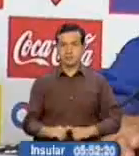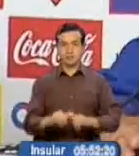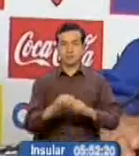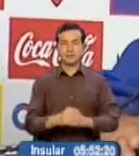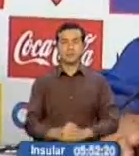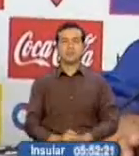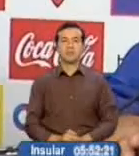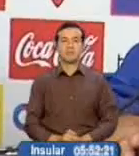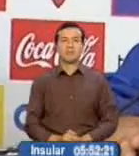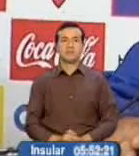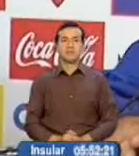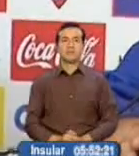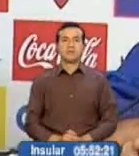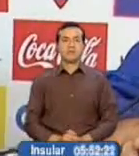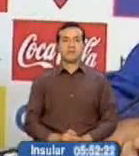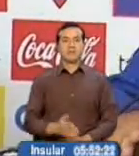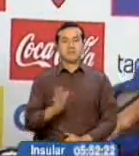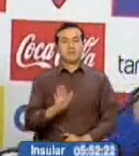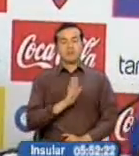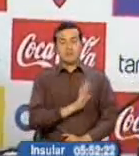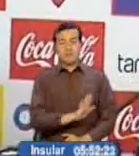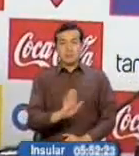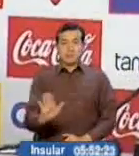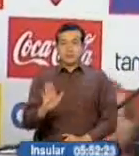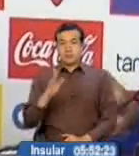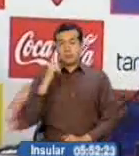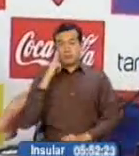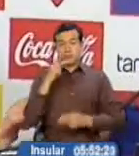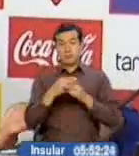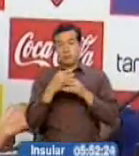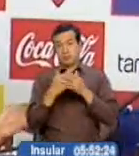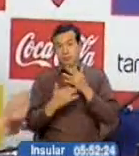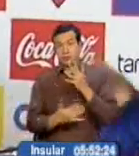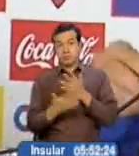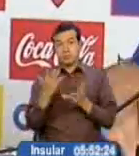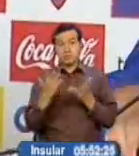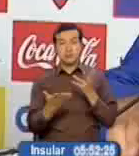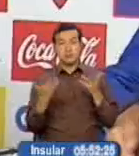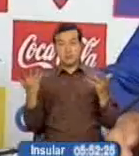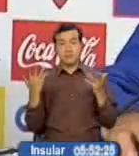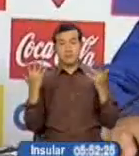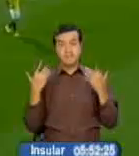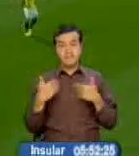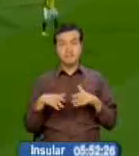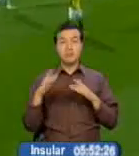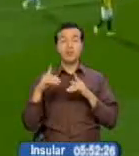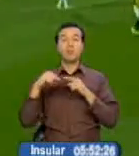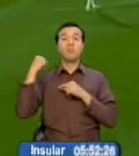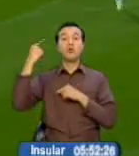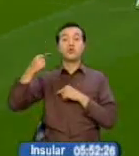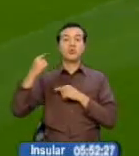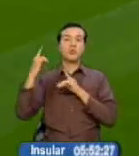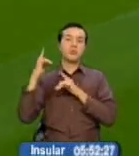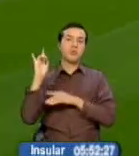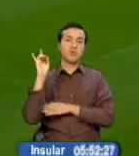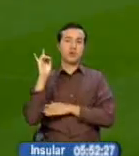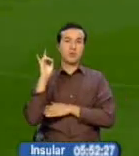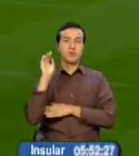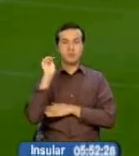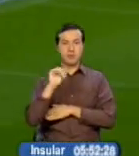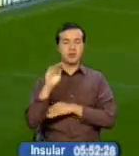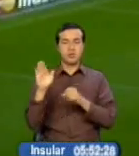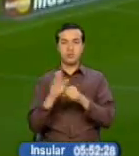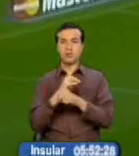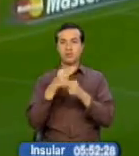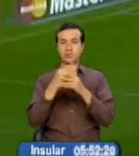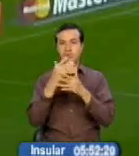Para si alguno de ellos tiene que quedar en la lista para el siguiente, que es Bolivia. Este martes Ecuador ya tendrá completa su